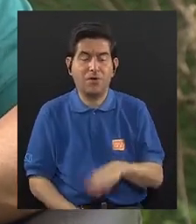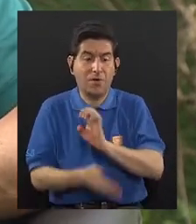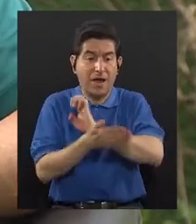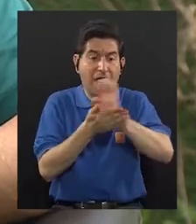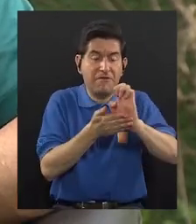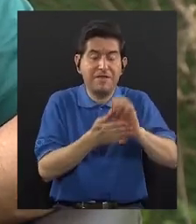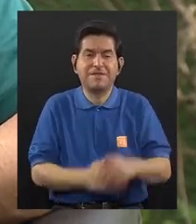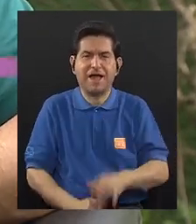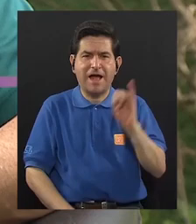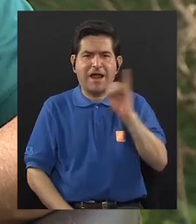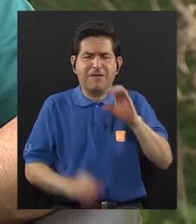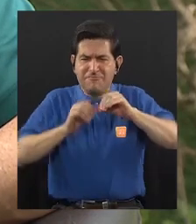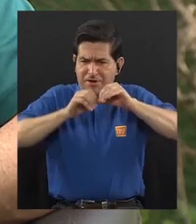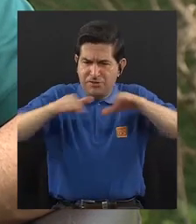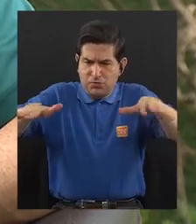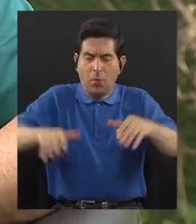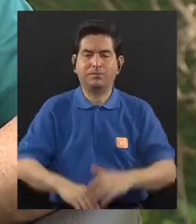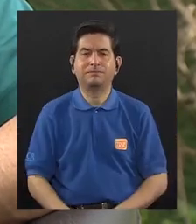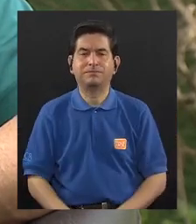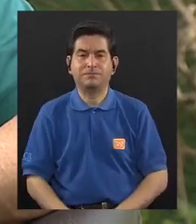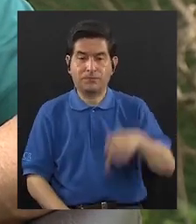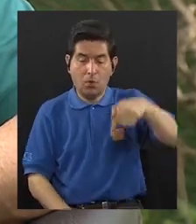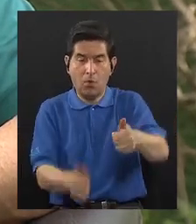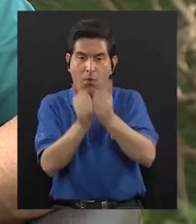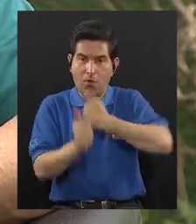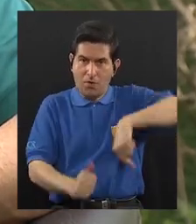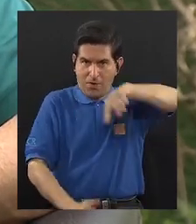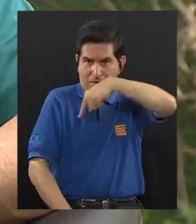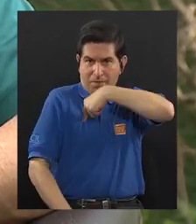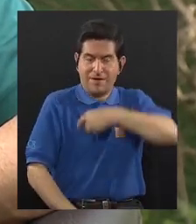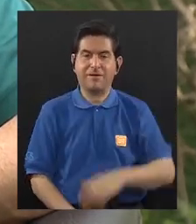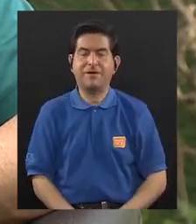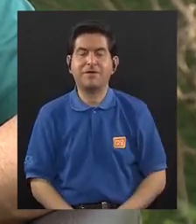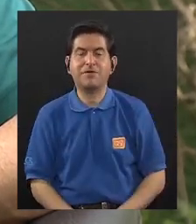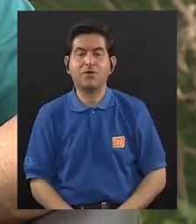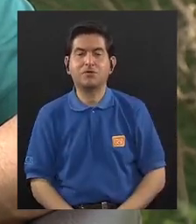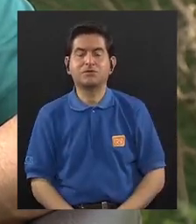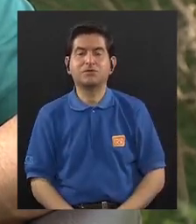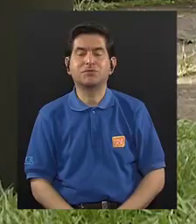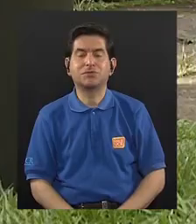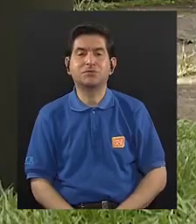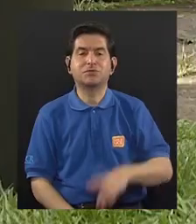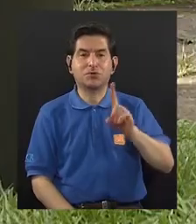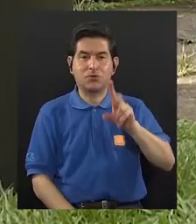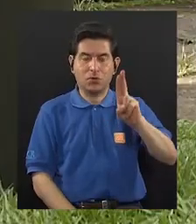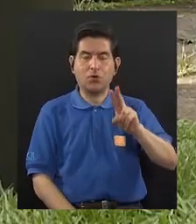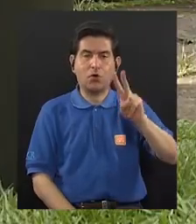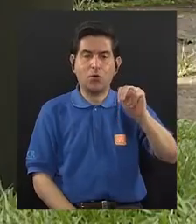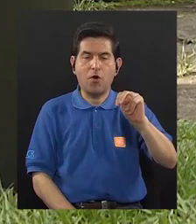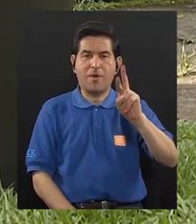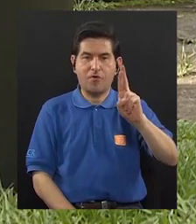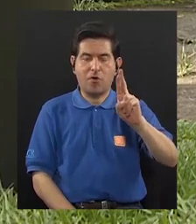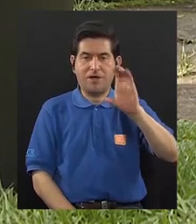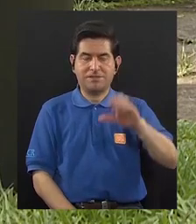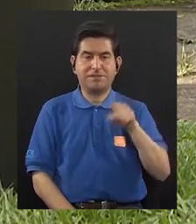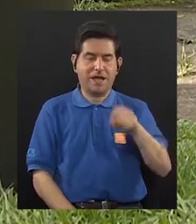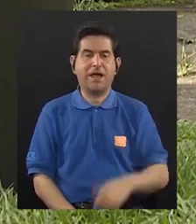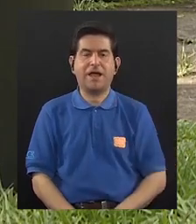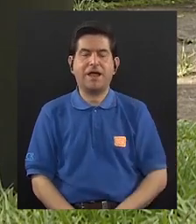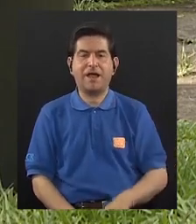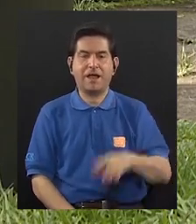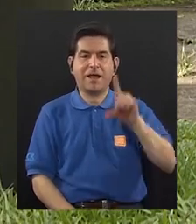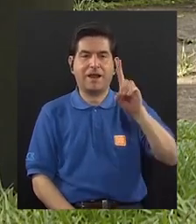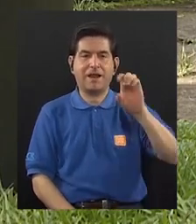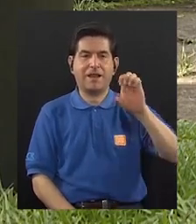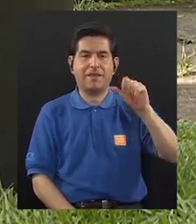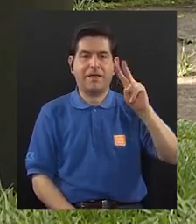y del contagio de infecciones para lo cual nos acompaña el doctor norman rojas campus que actualmente es